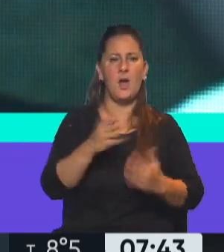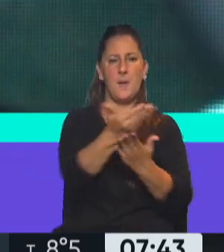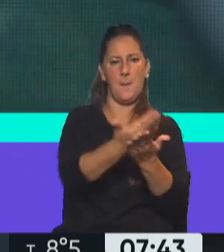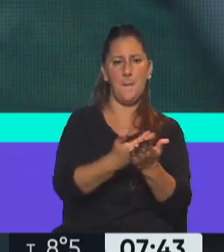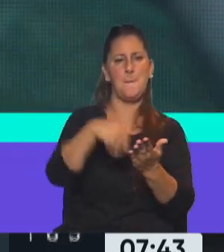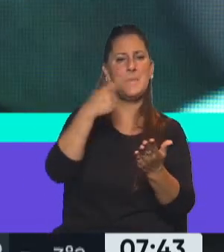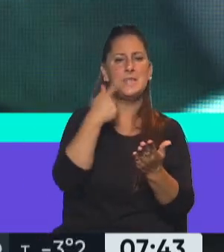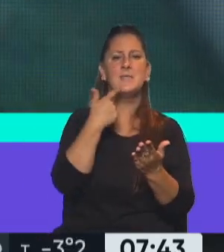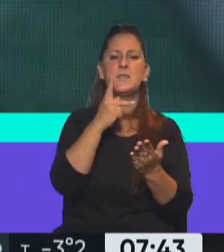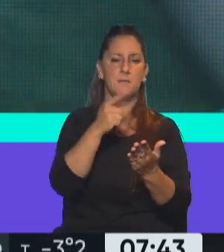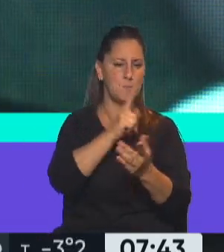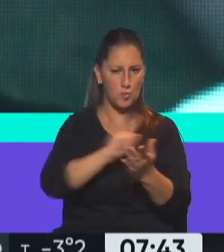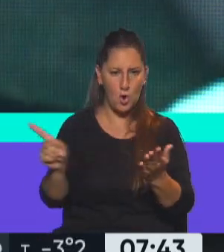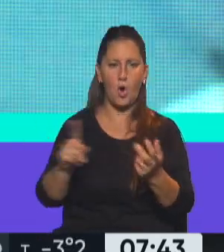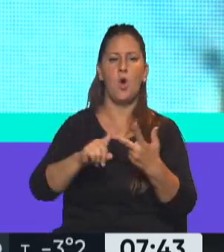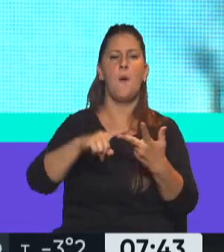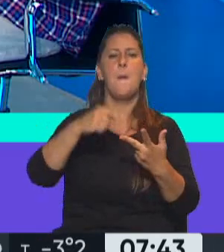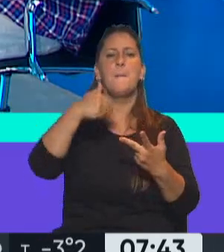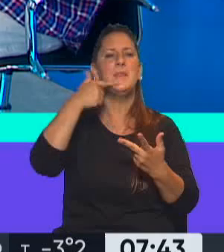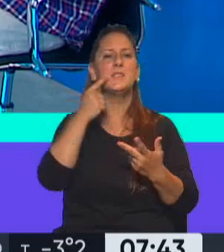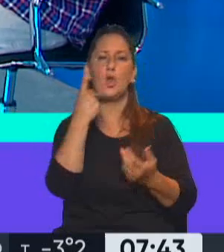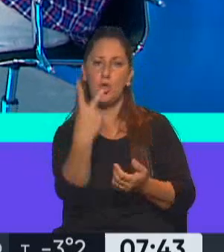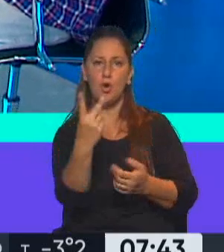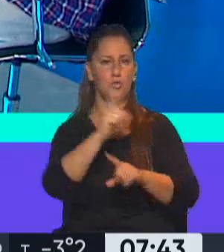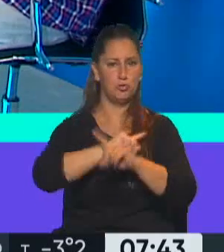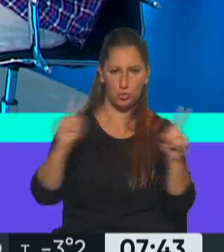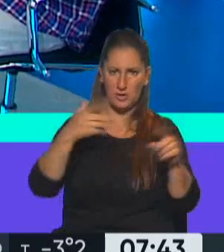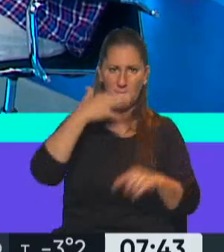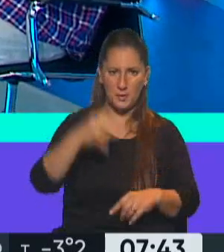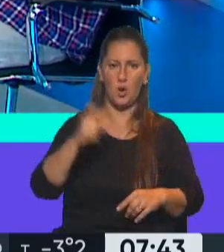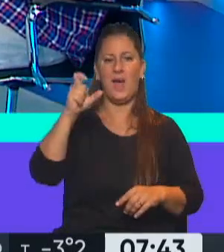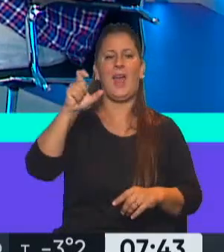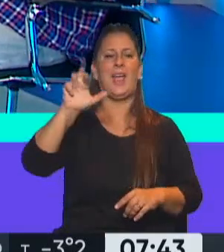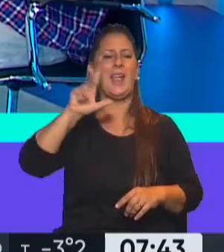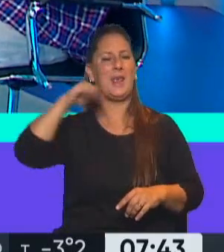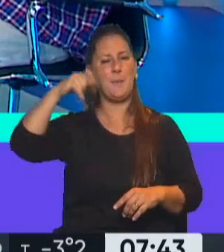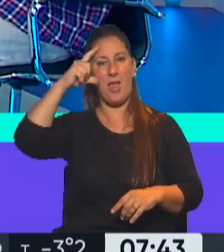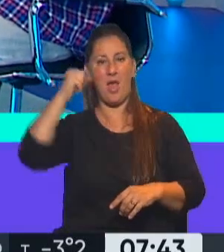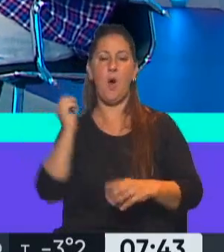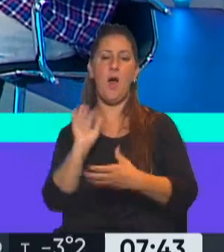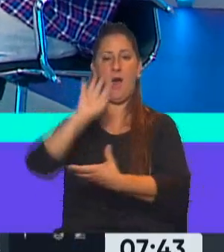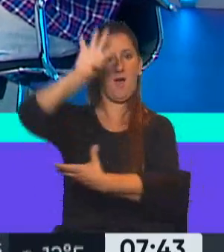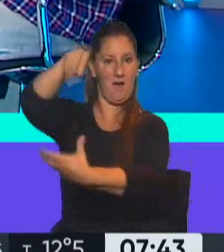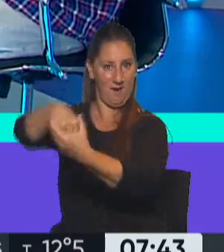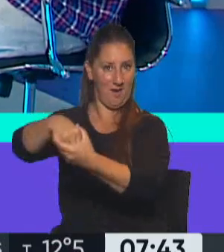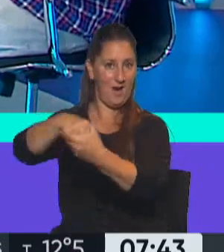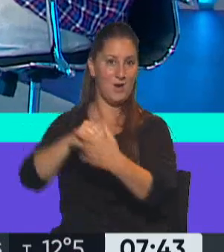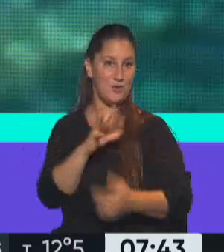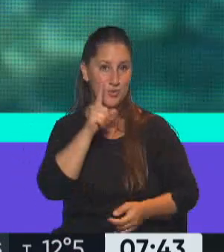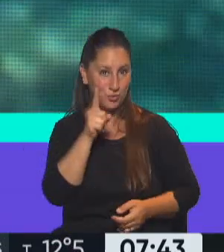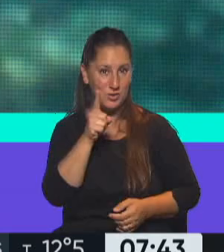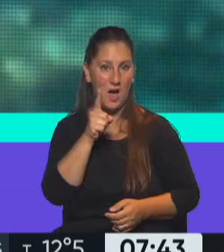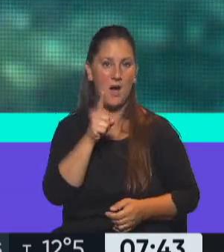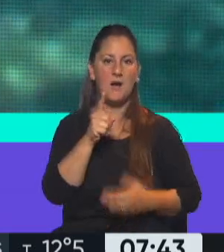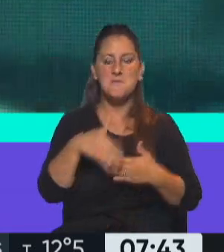de Minsk I, tampoco el acuerdo de Minsk II, hubo un referéndum en Crimea, Crimea ahora se anexó a Rusia. Digo,